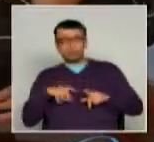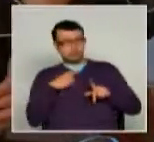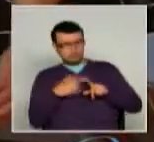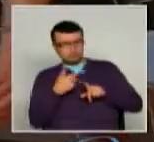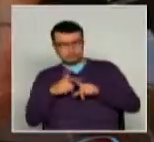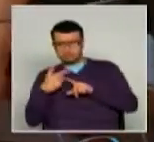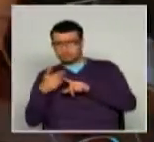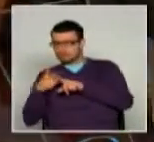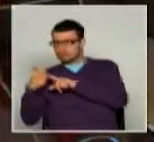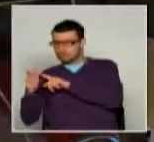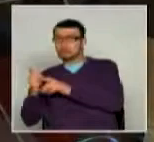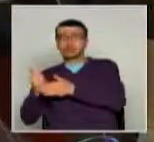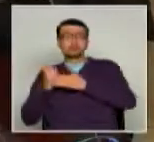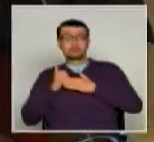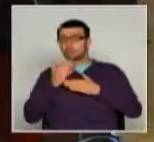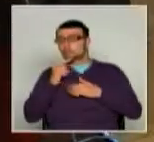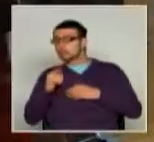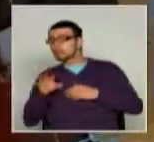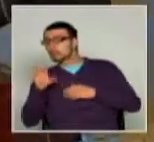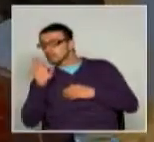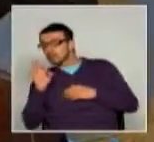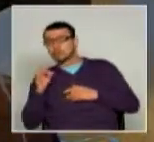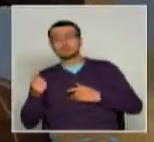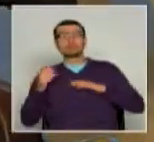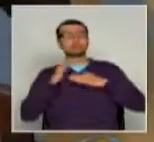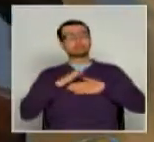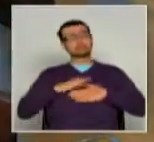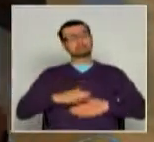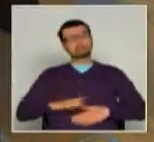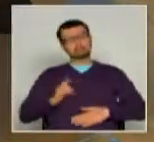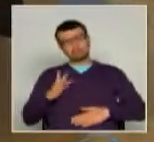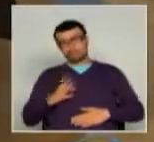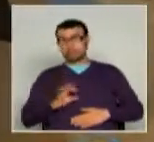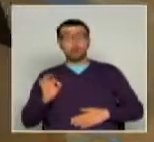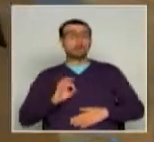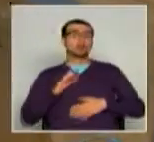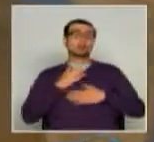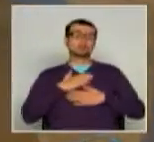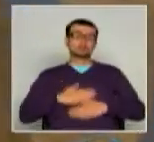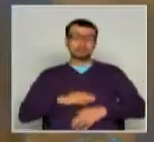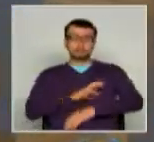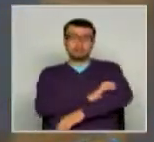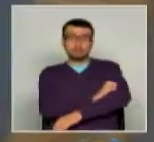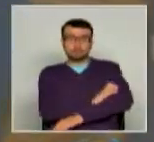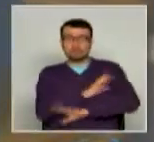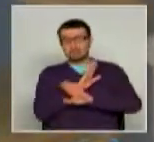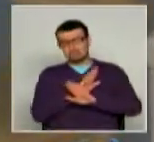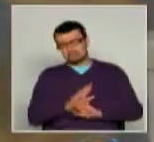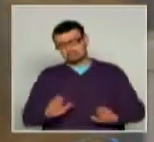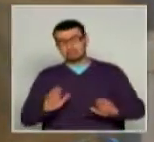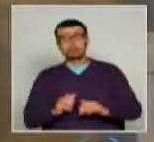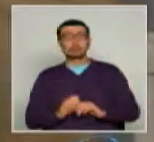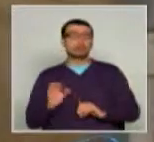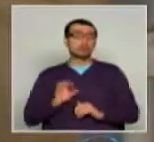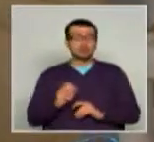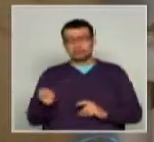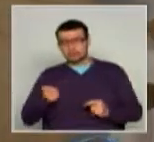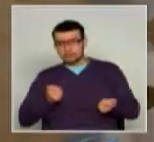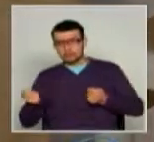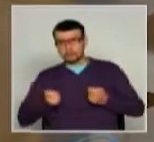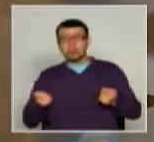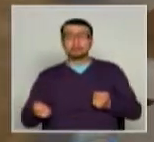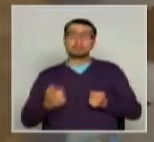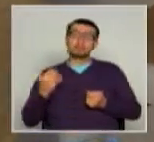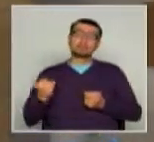les decía ahora. Una de ellas puede ser modulación del dolor, la otra es relajación del músculo. Podemos también manejar modulación del músculo